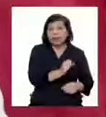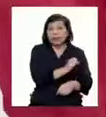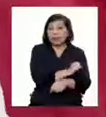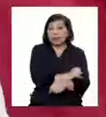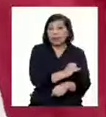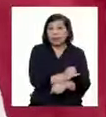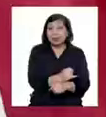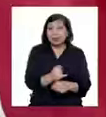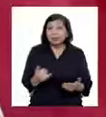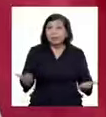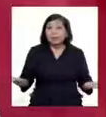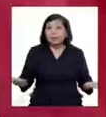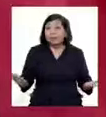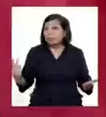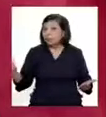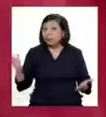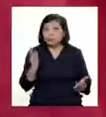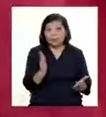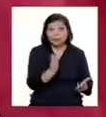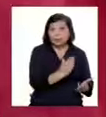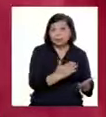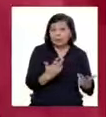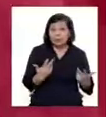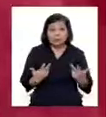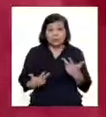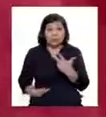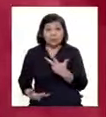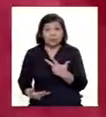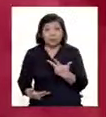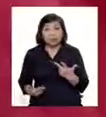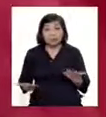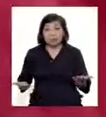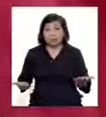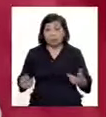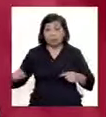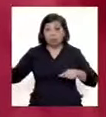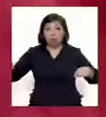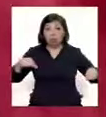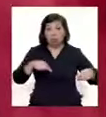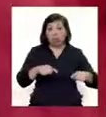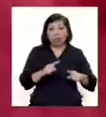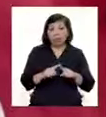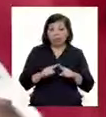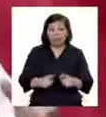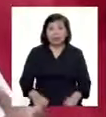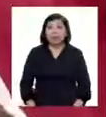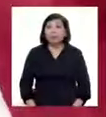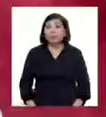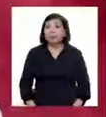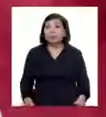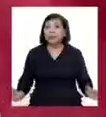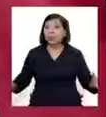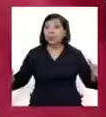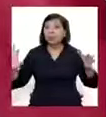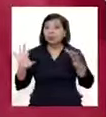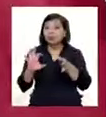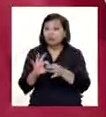Isidro. Al final son 3 fiscales los que se abocan. Y 3 fiscales los que se abocan de manera indistinta para hechos distintos. Y